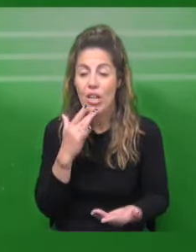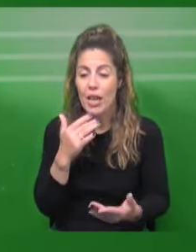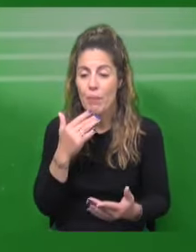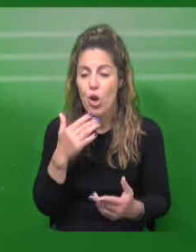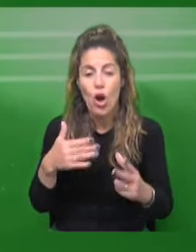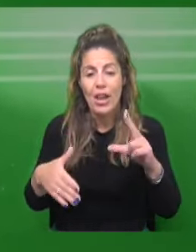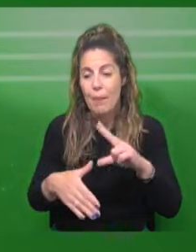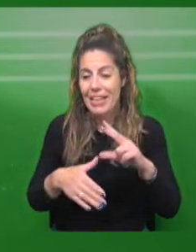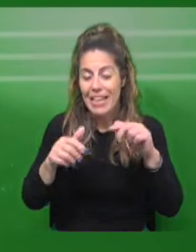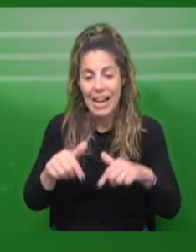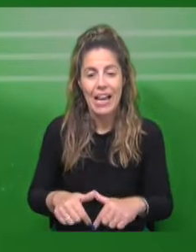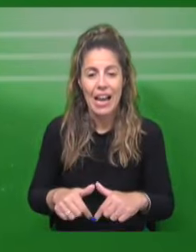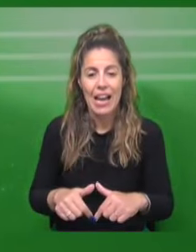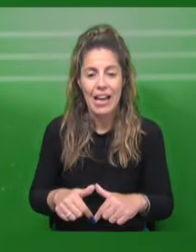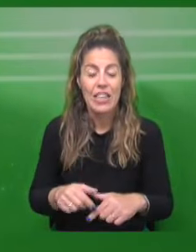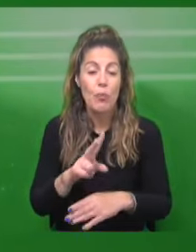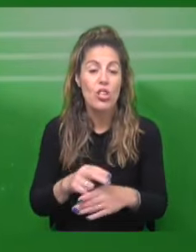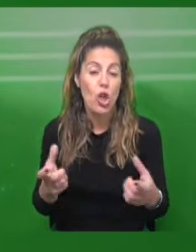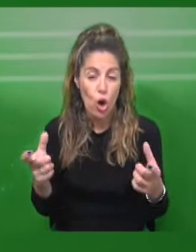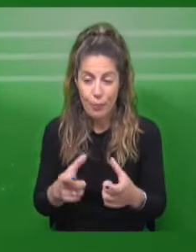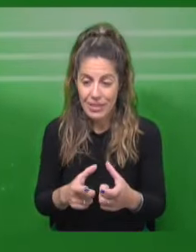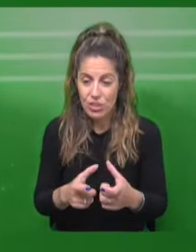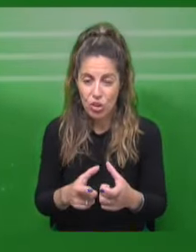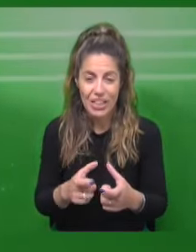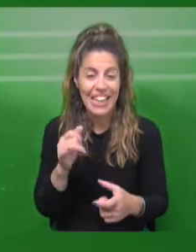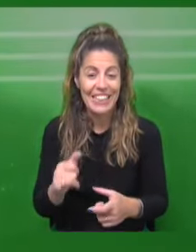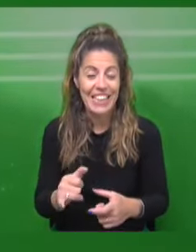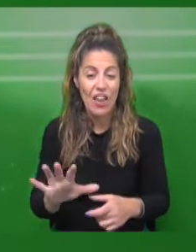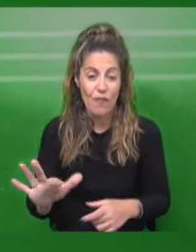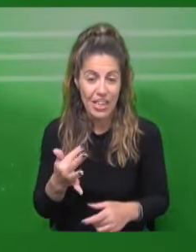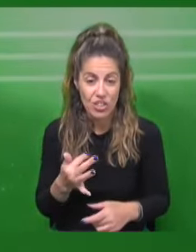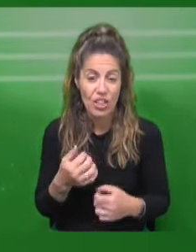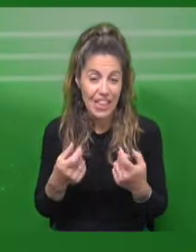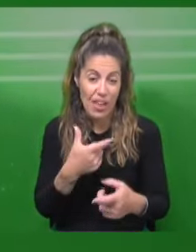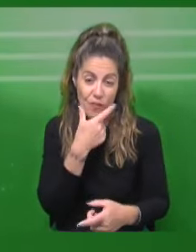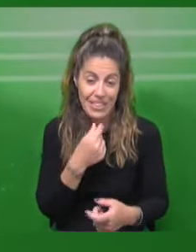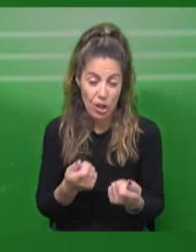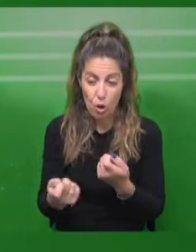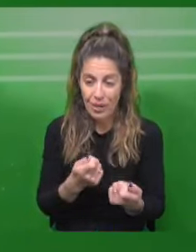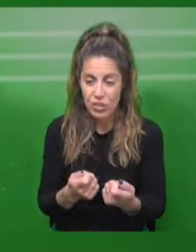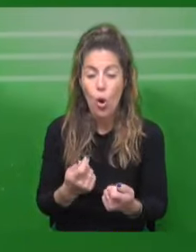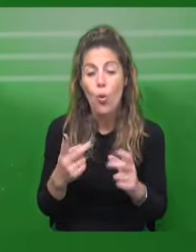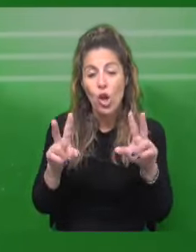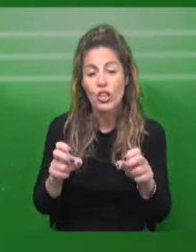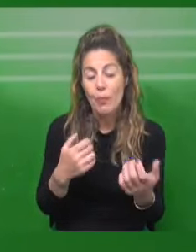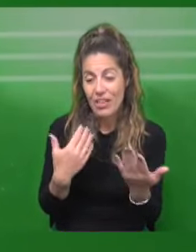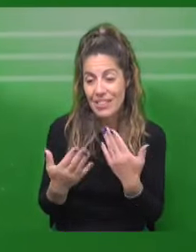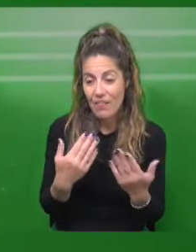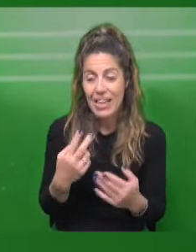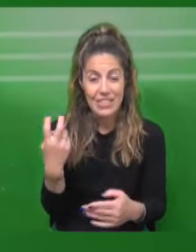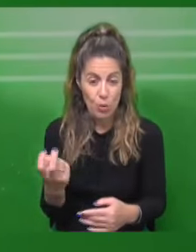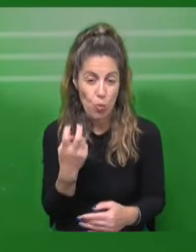estamos utilizando en una comisión que tiene la la federación de facilitación del comercio uno de los aspectos que se trata de buscar Es